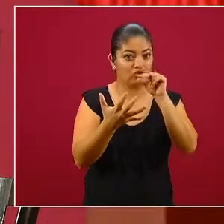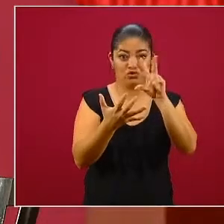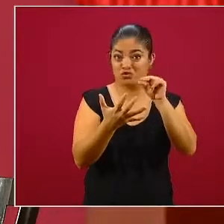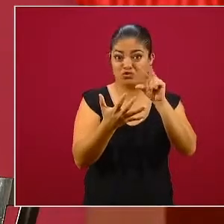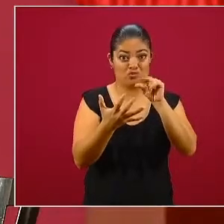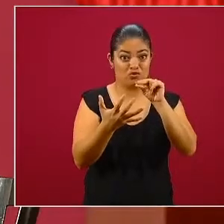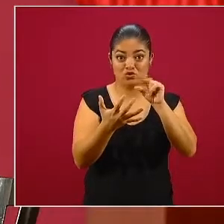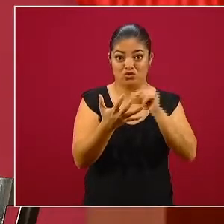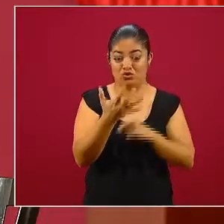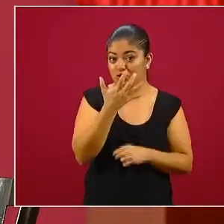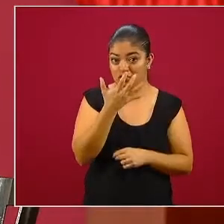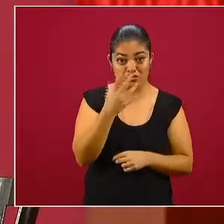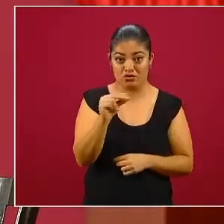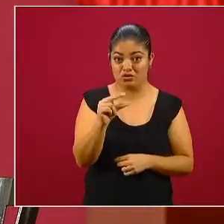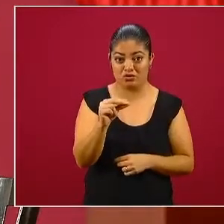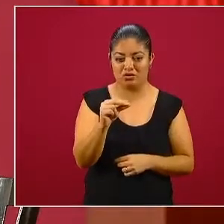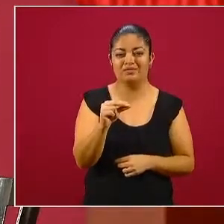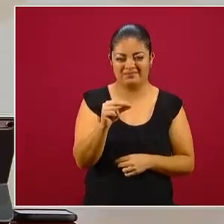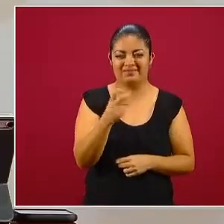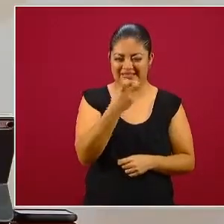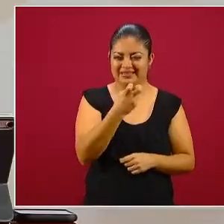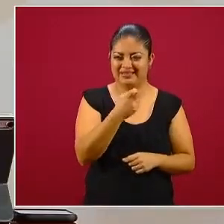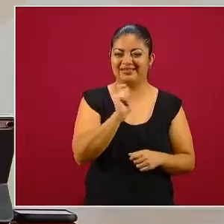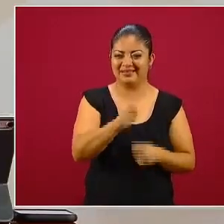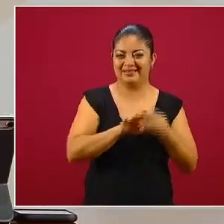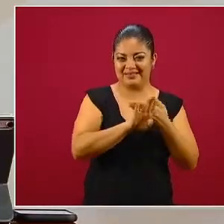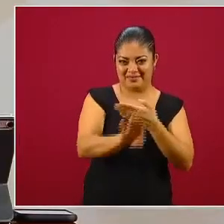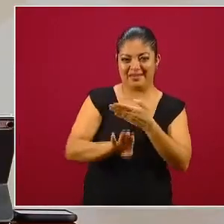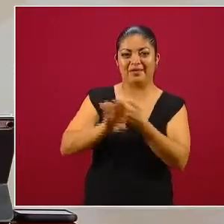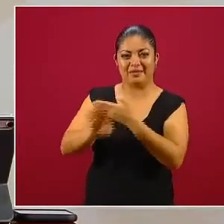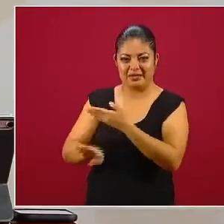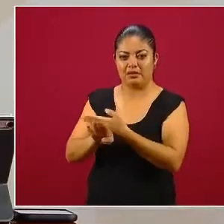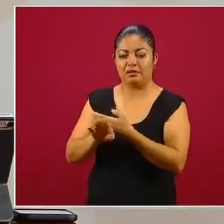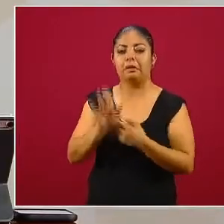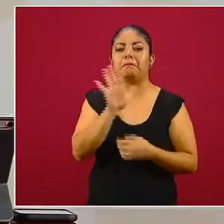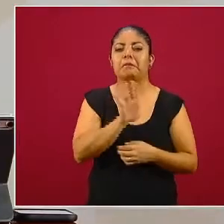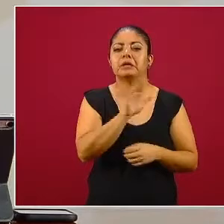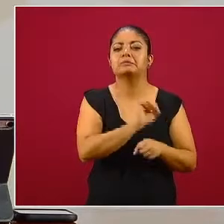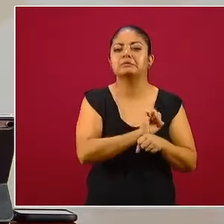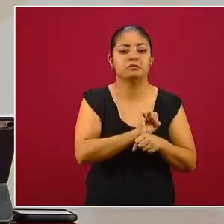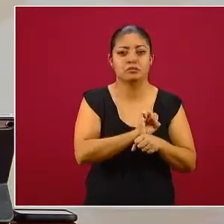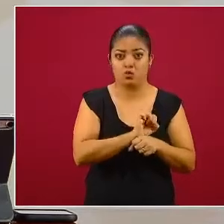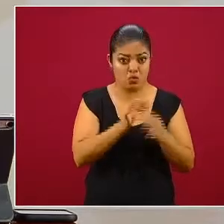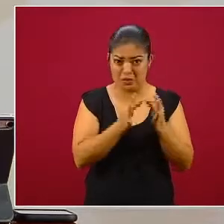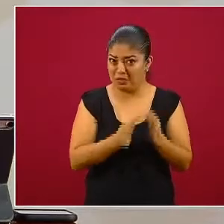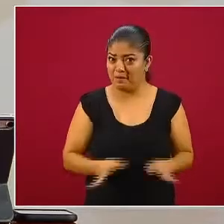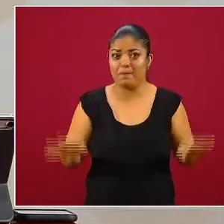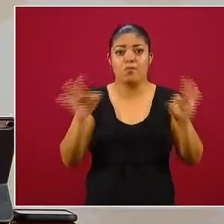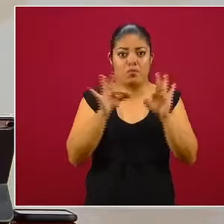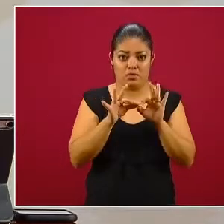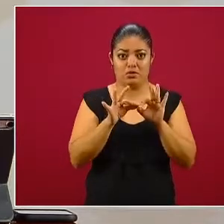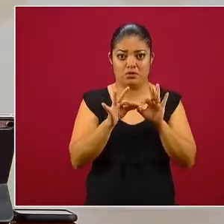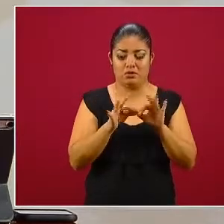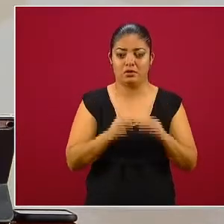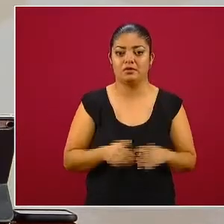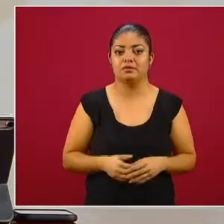no. Entonces, todas esas medidas parecen menores, pero siguen siendo importantes y seguirán siendo importantes.